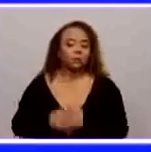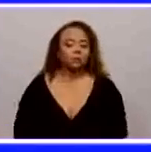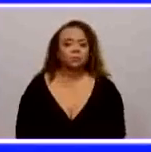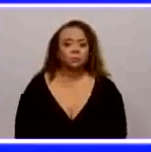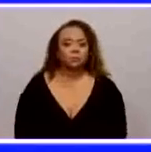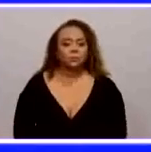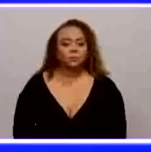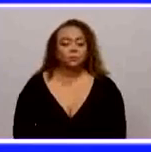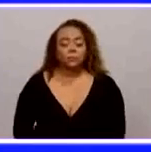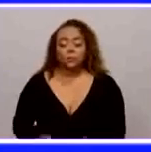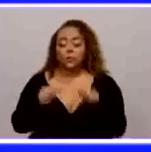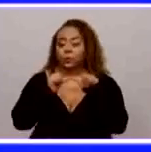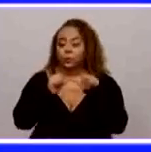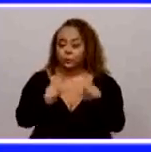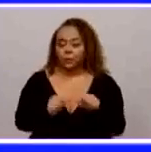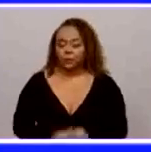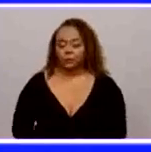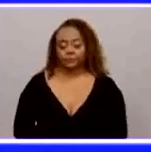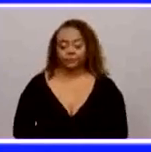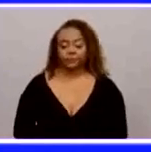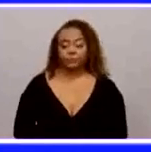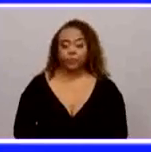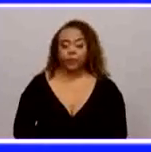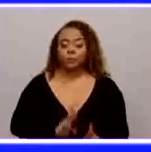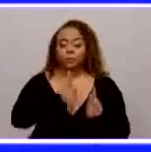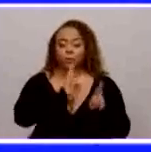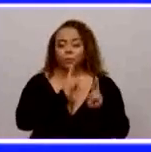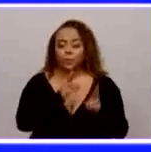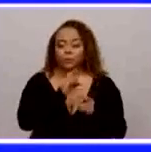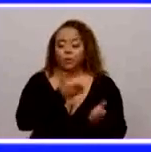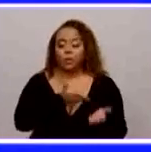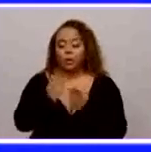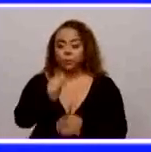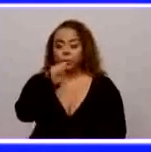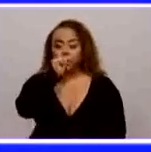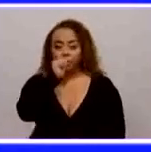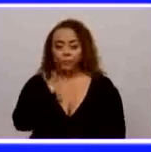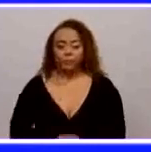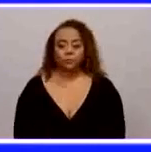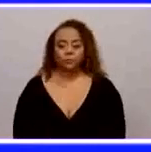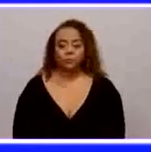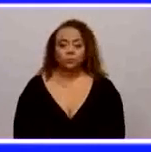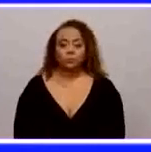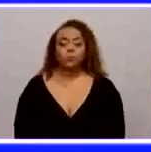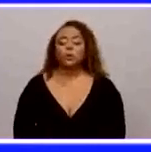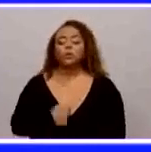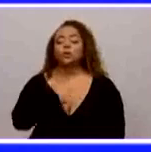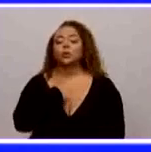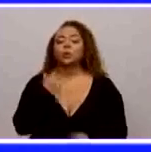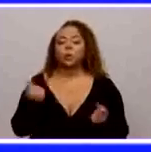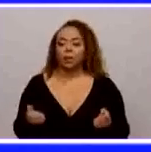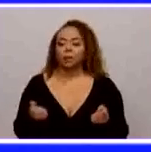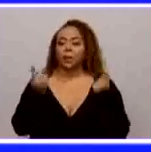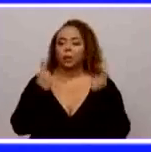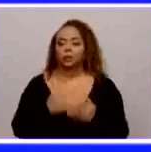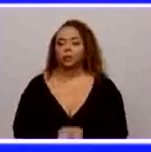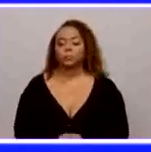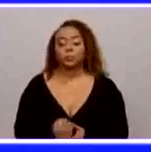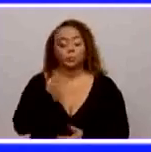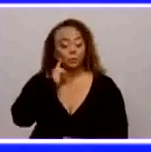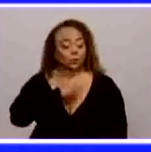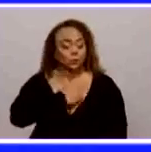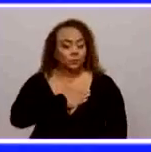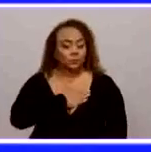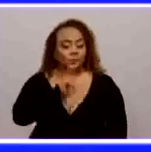la continuidad, el rendimiento y lo que ha dado Joel Campbell, yo incluso lo interpretaría, para mí,